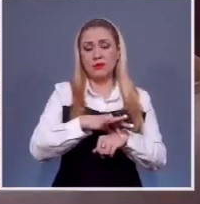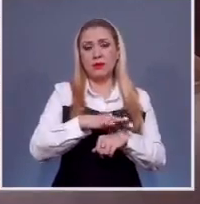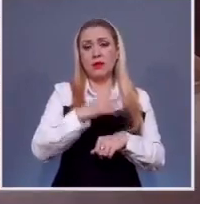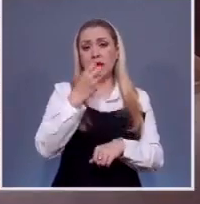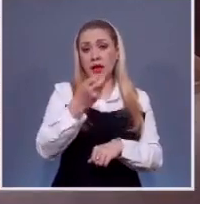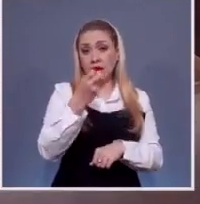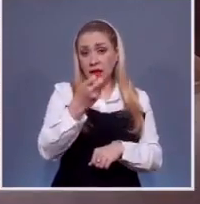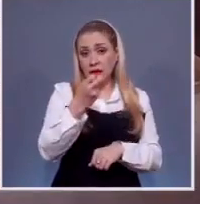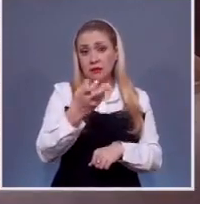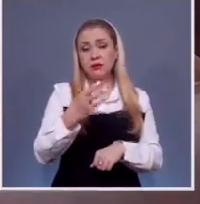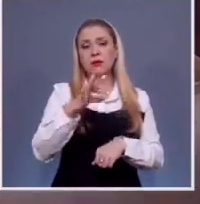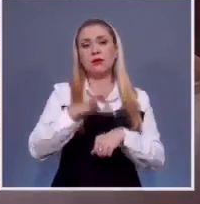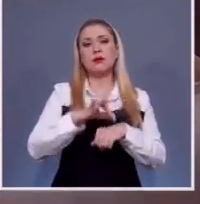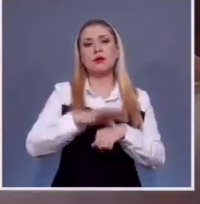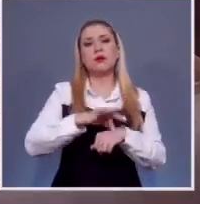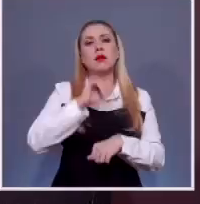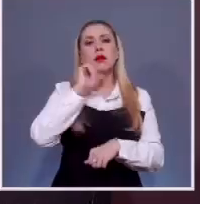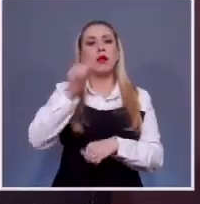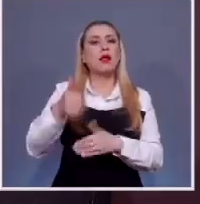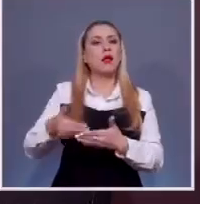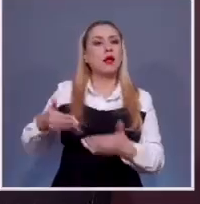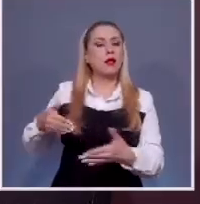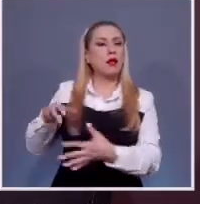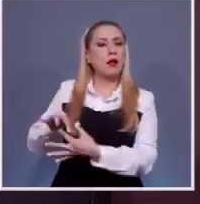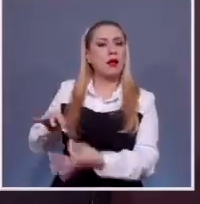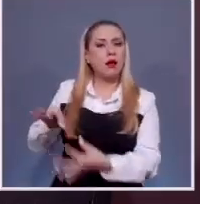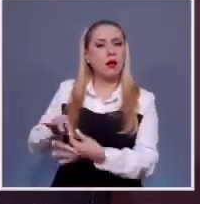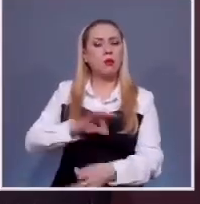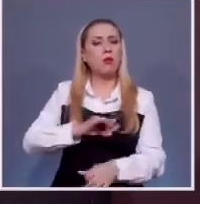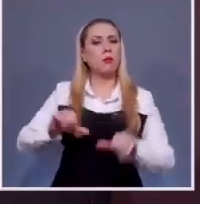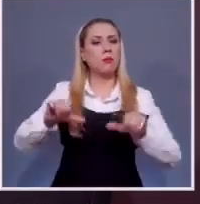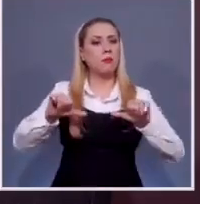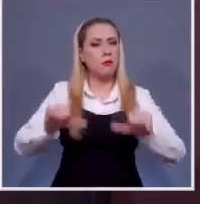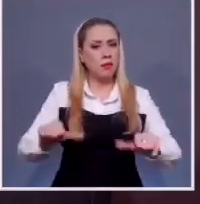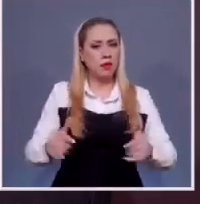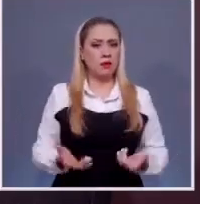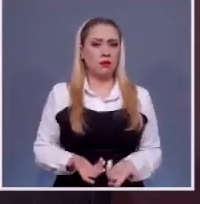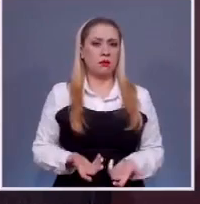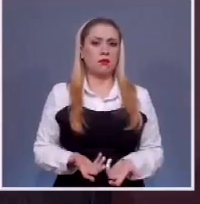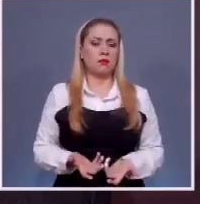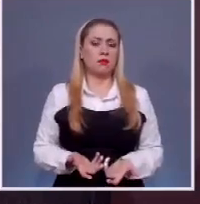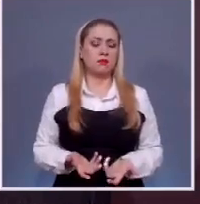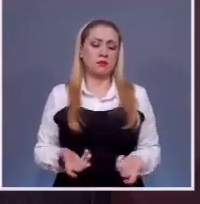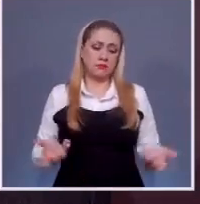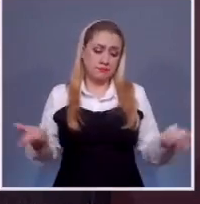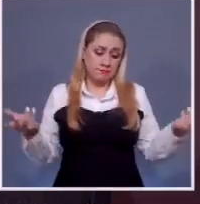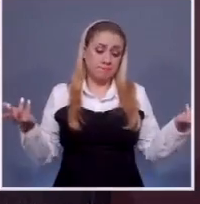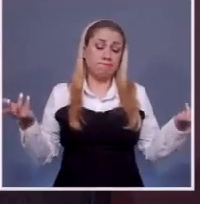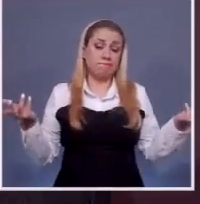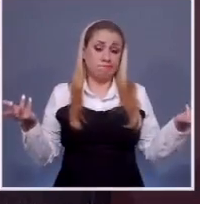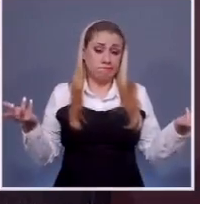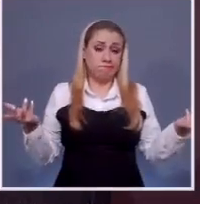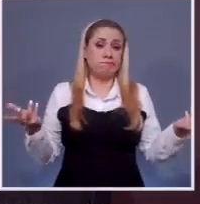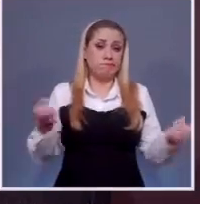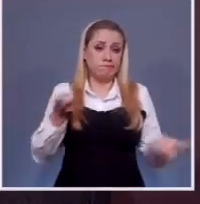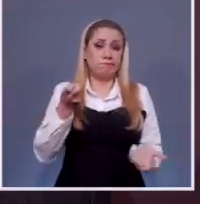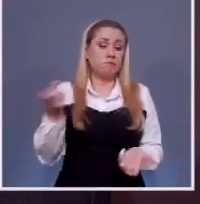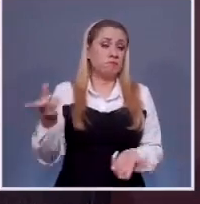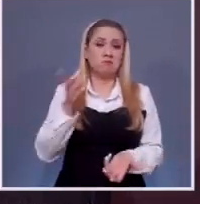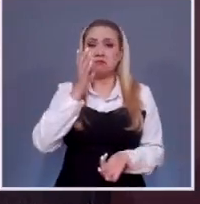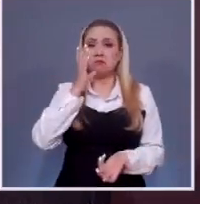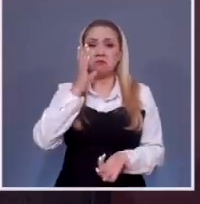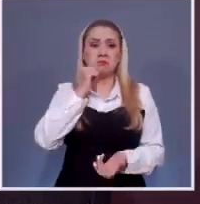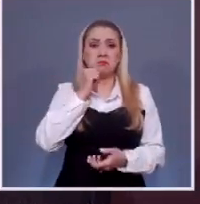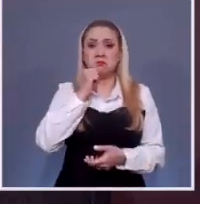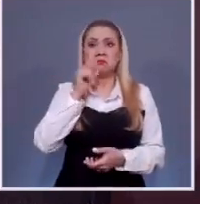ese otro momento, la historia hubiera sido diferente. Entonces, potencializar las capacidades de las mujeres para tomar decisiones, realmente se requiere esa